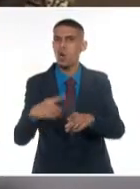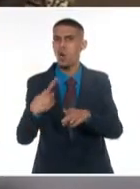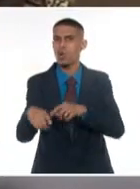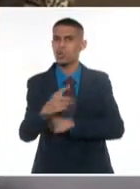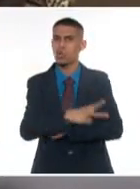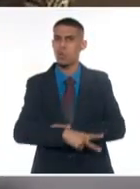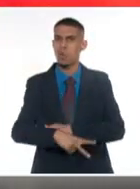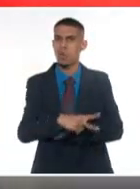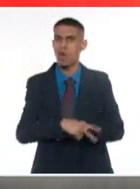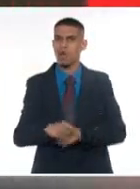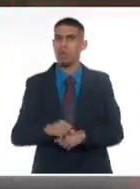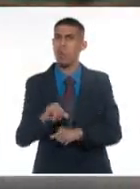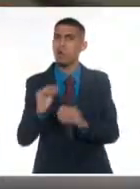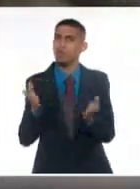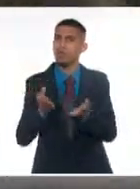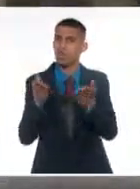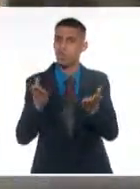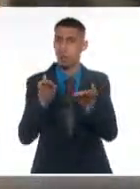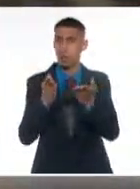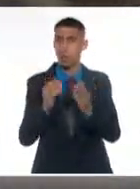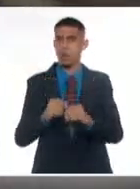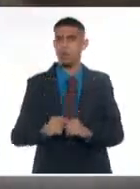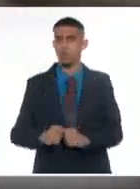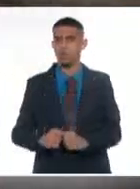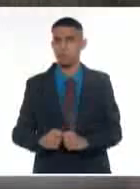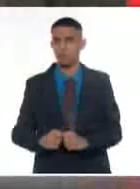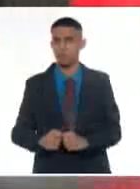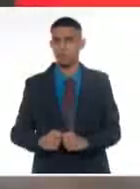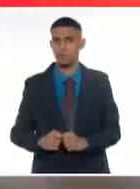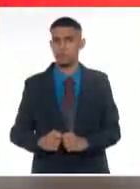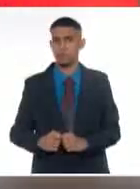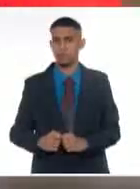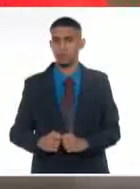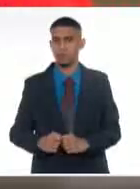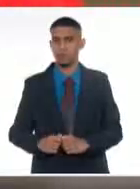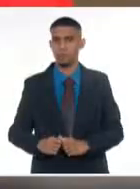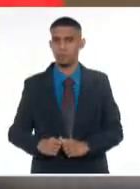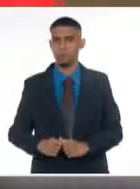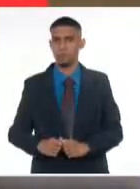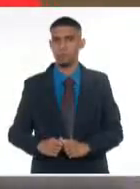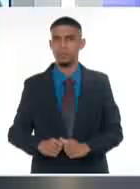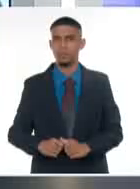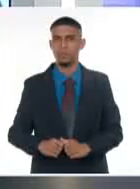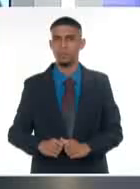del desarrollo regional y global de una manera y actitud más progresistas.